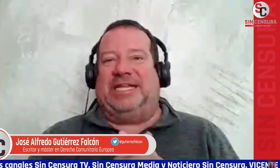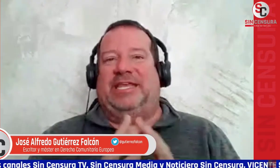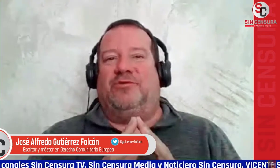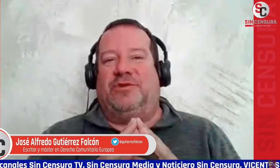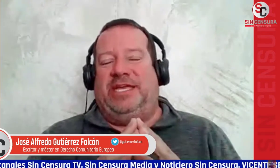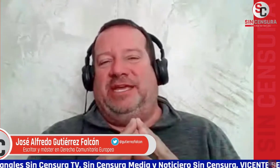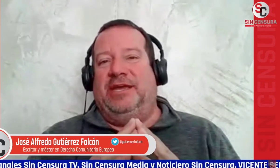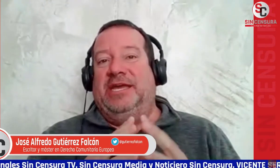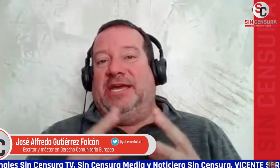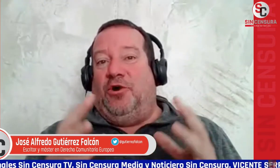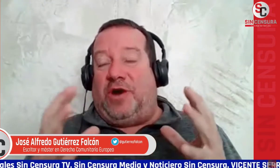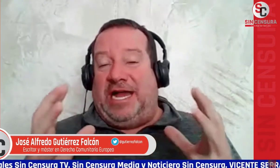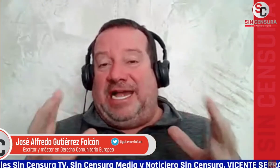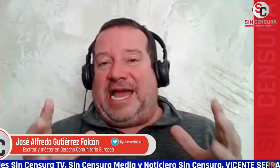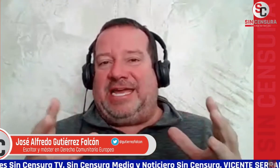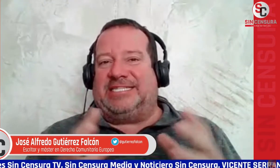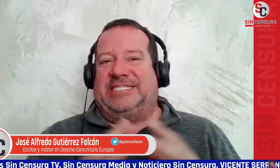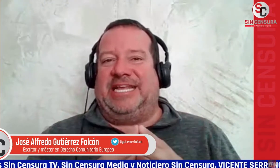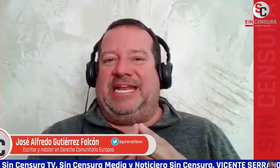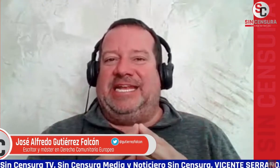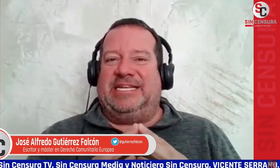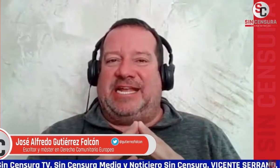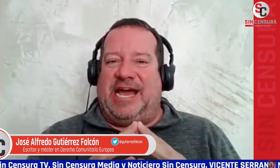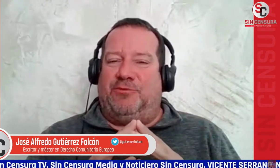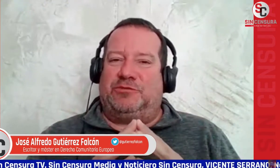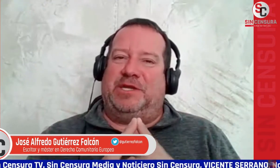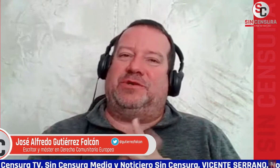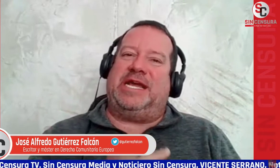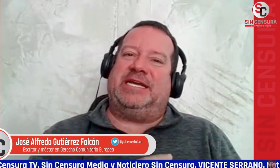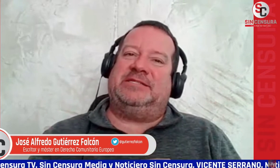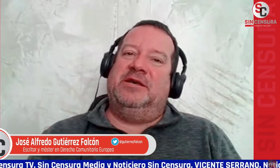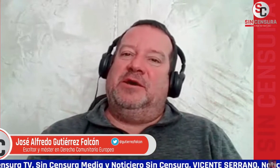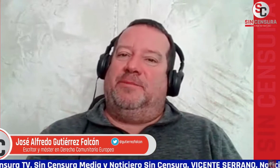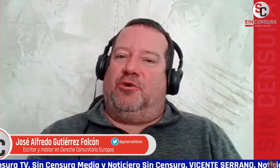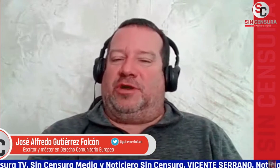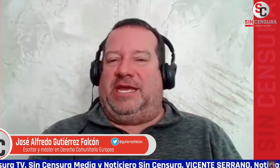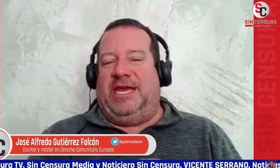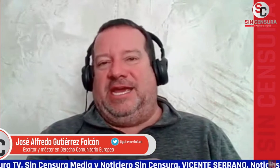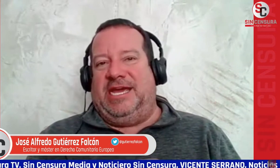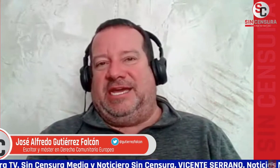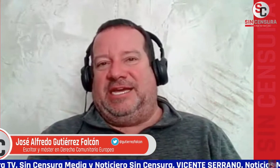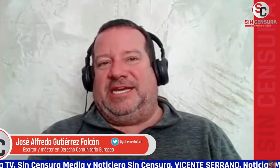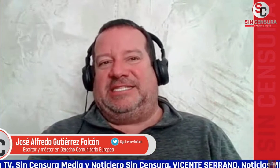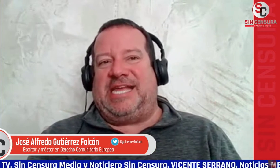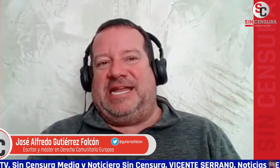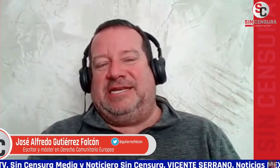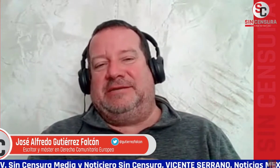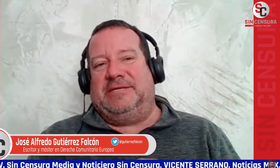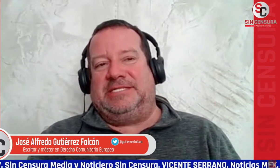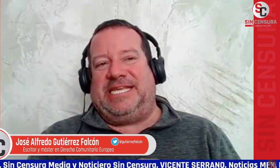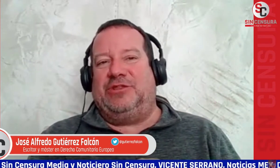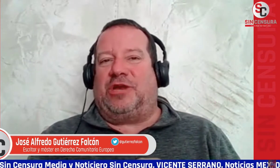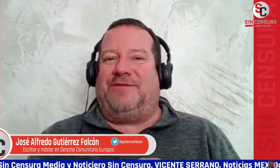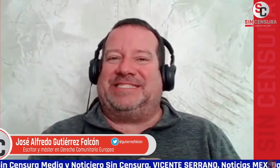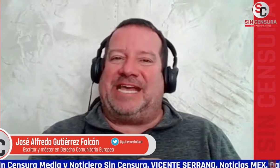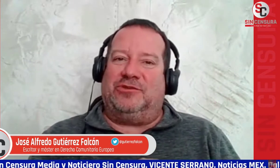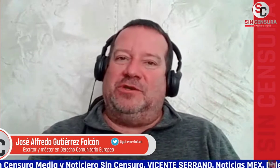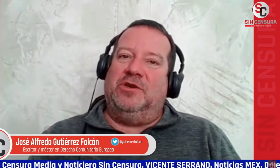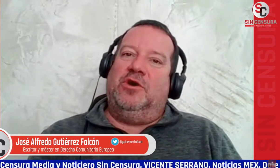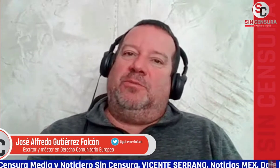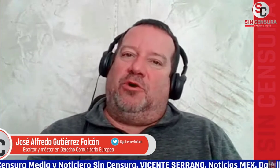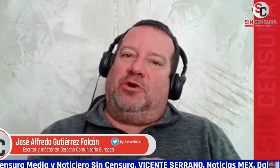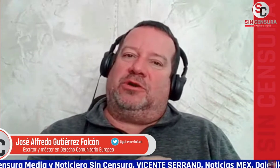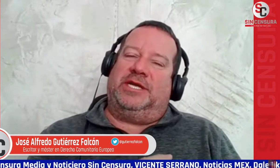sentido negativo, y ojalá y que se serenen ambos personajes, porque están siendo